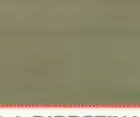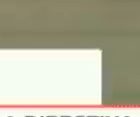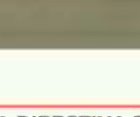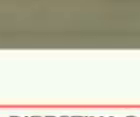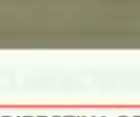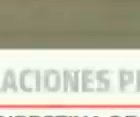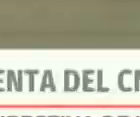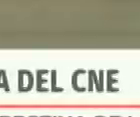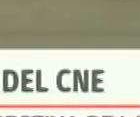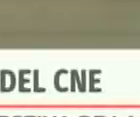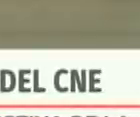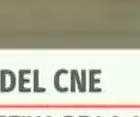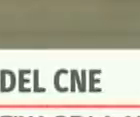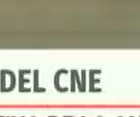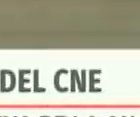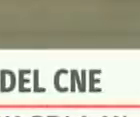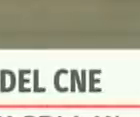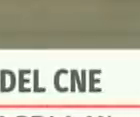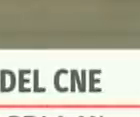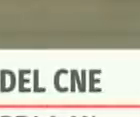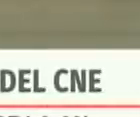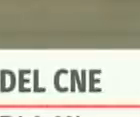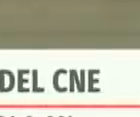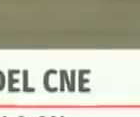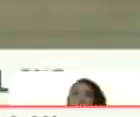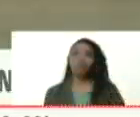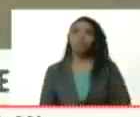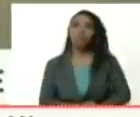grandemente, con un gran sentido